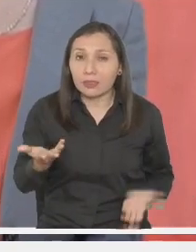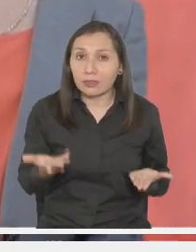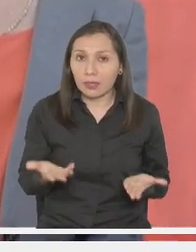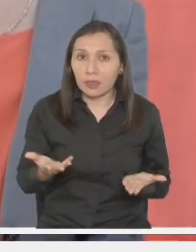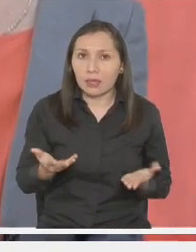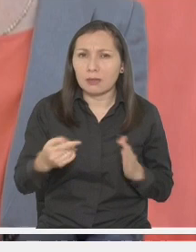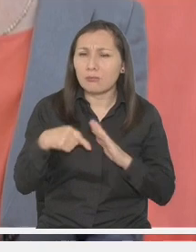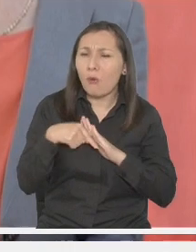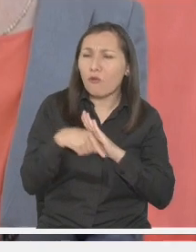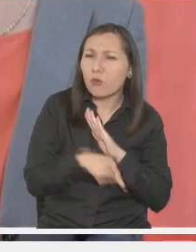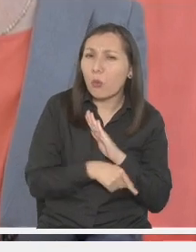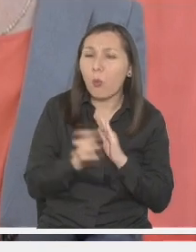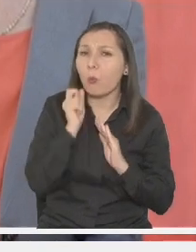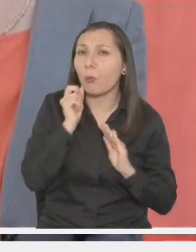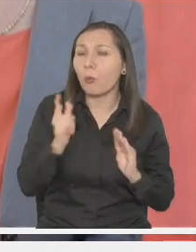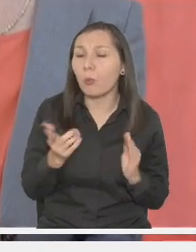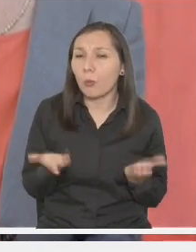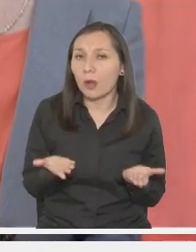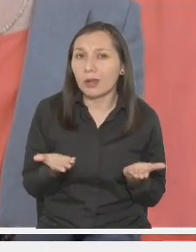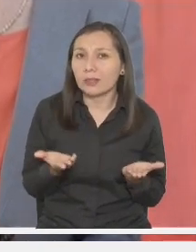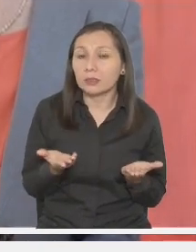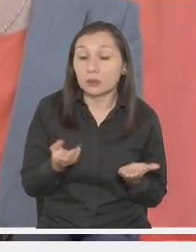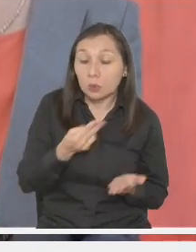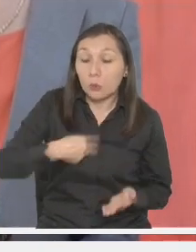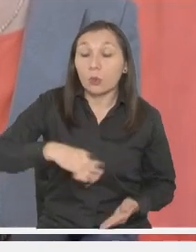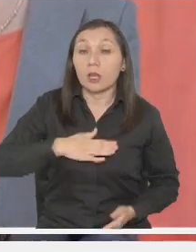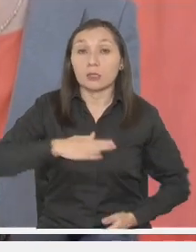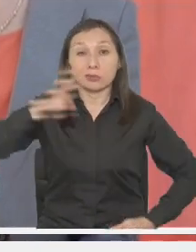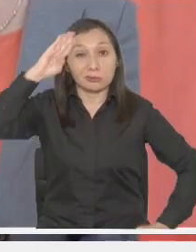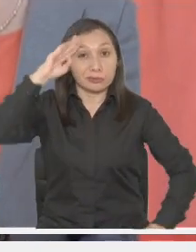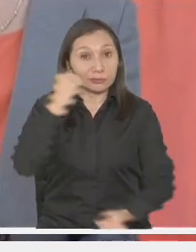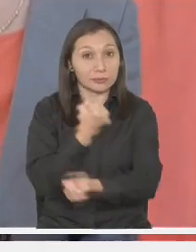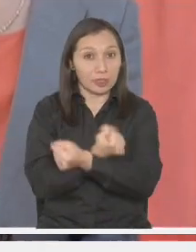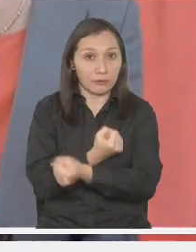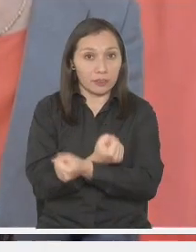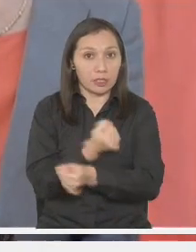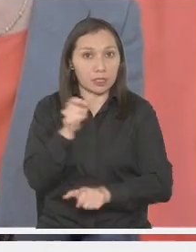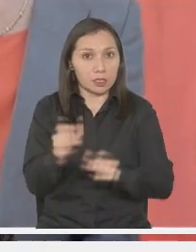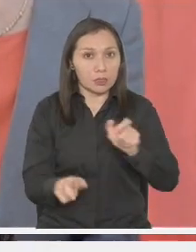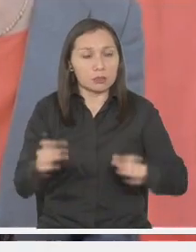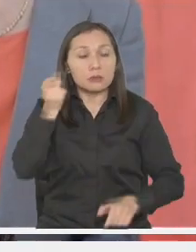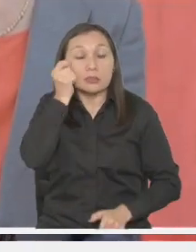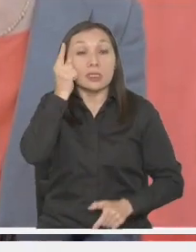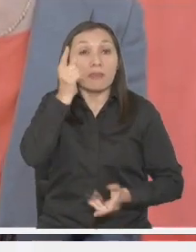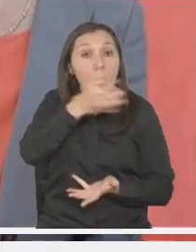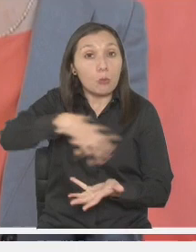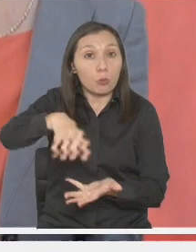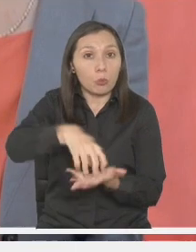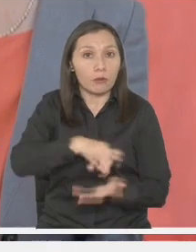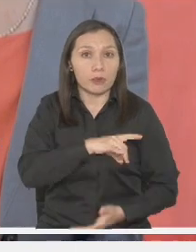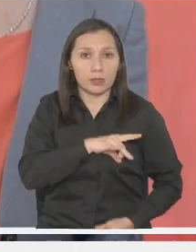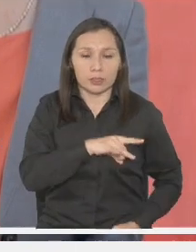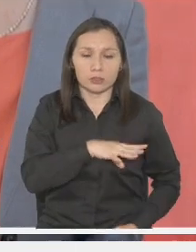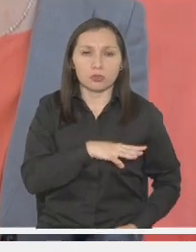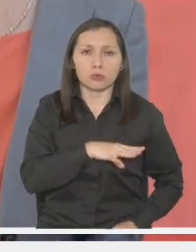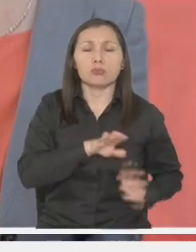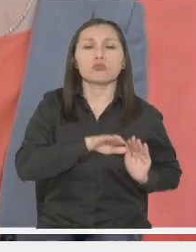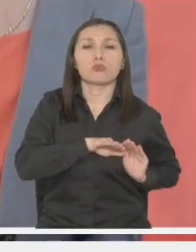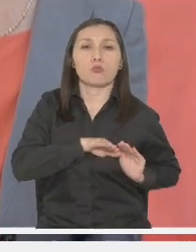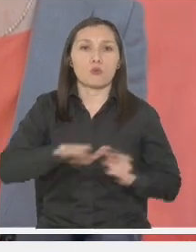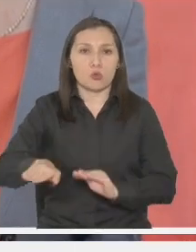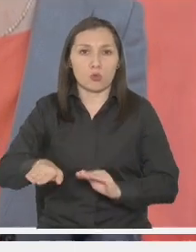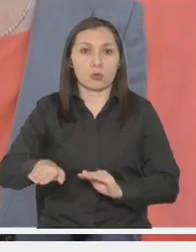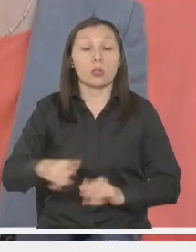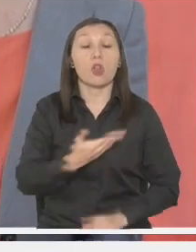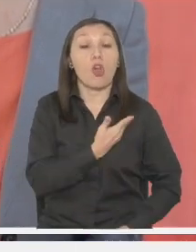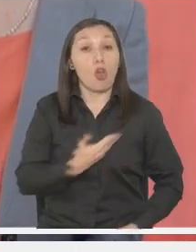lo de fondo, es que nuestros carabineros sepan que el pueblo de Chile está con ellos,